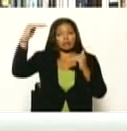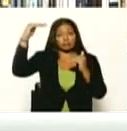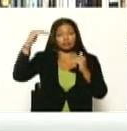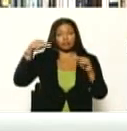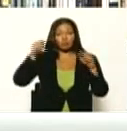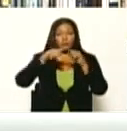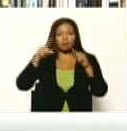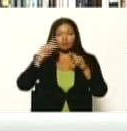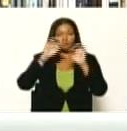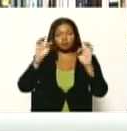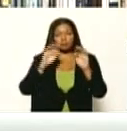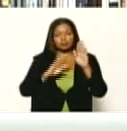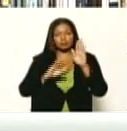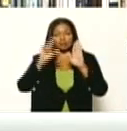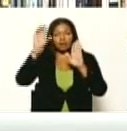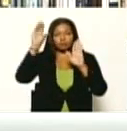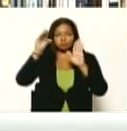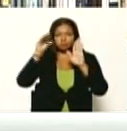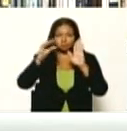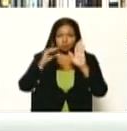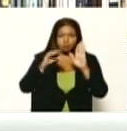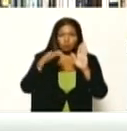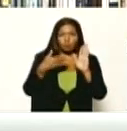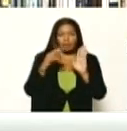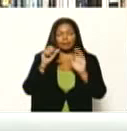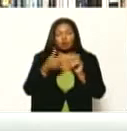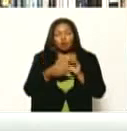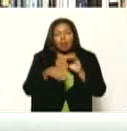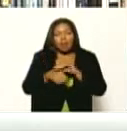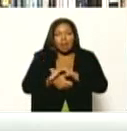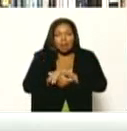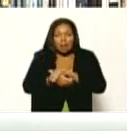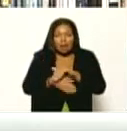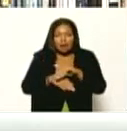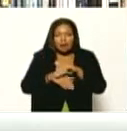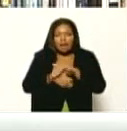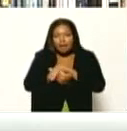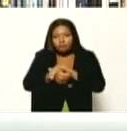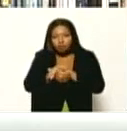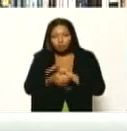con tendencia a la reducción lenta.